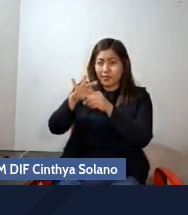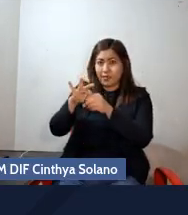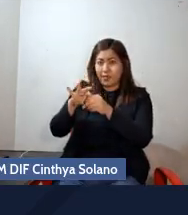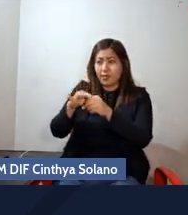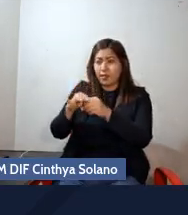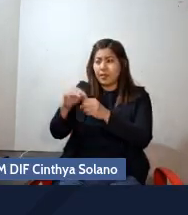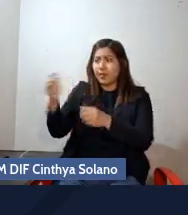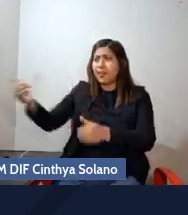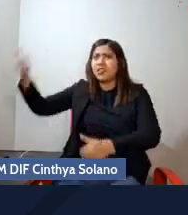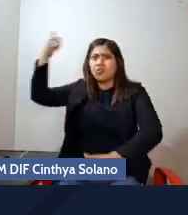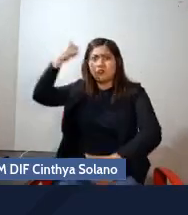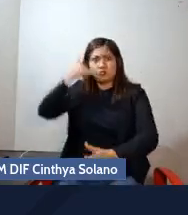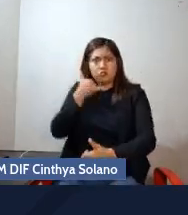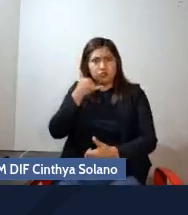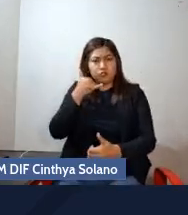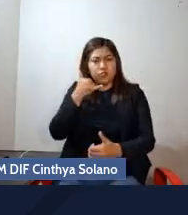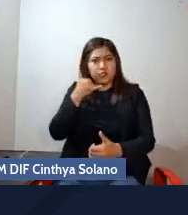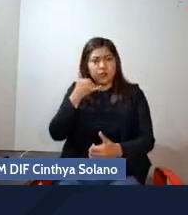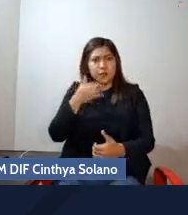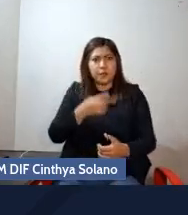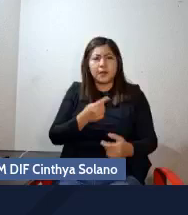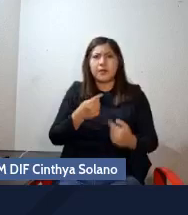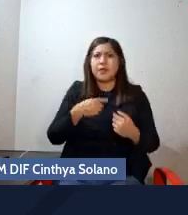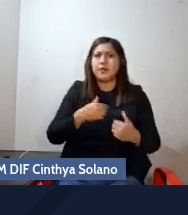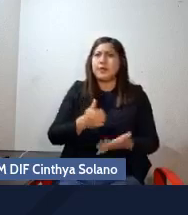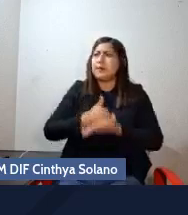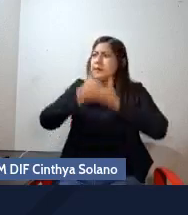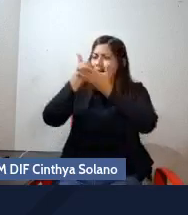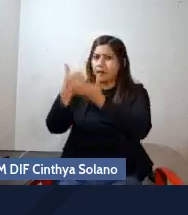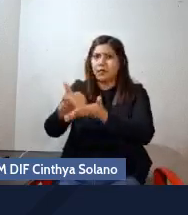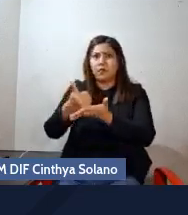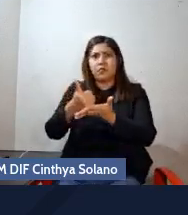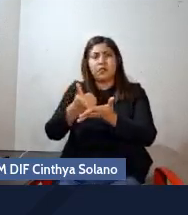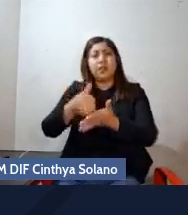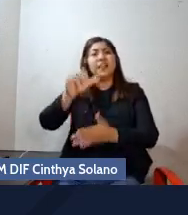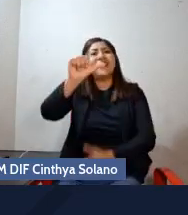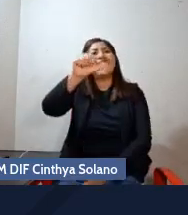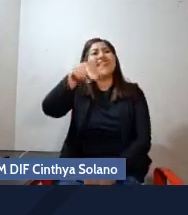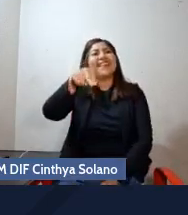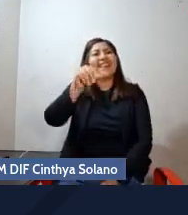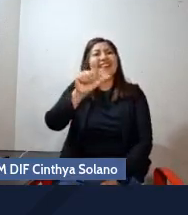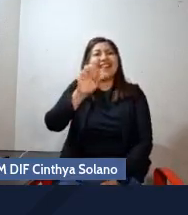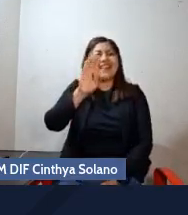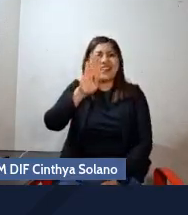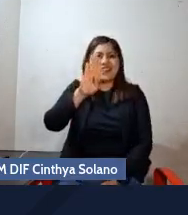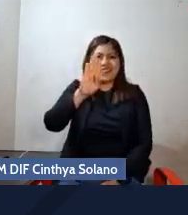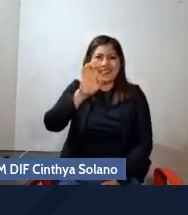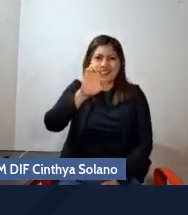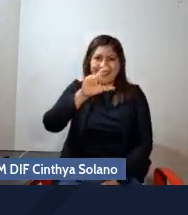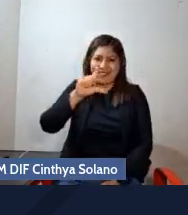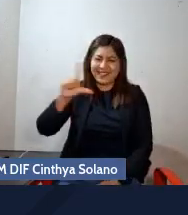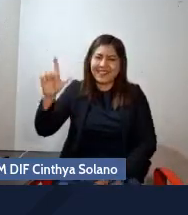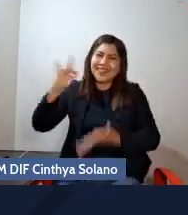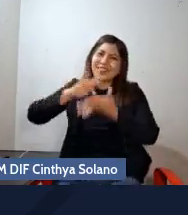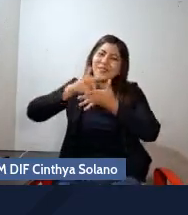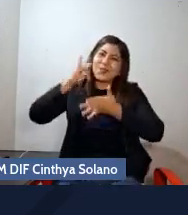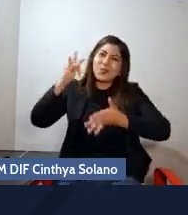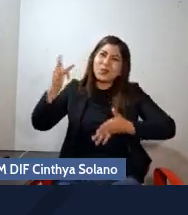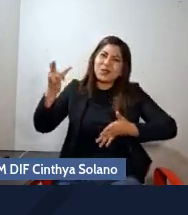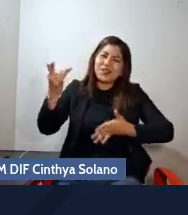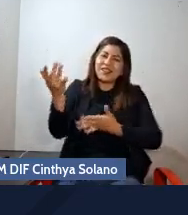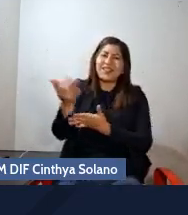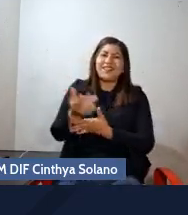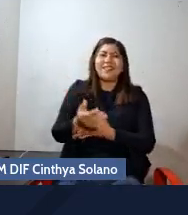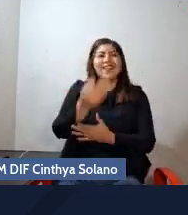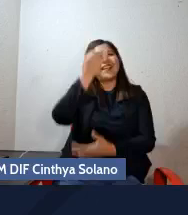estar interviniendo, de ser el caso. Anabel, no me queda más que agradecerles el tiempo, la paciencia, el espacio, a